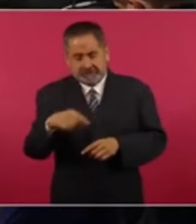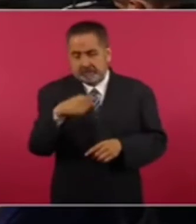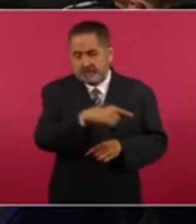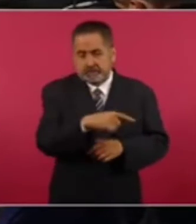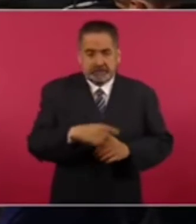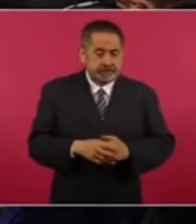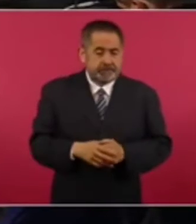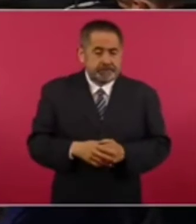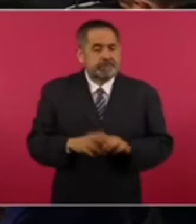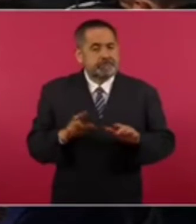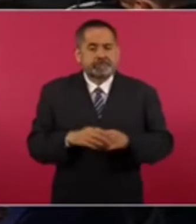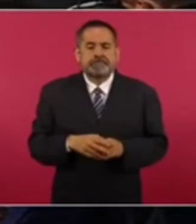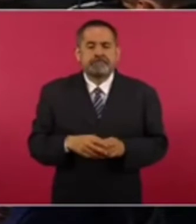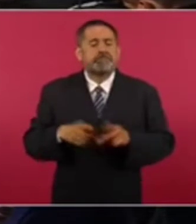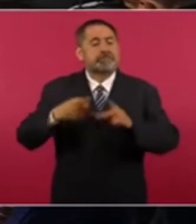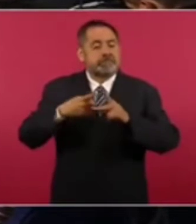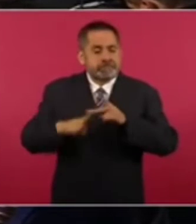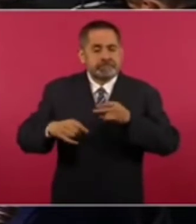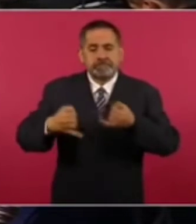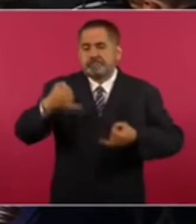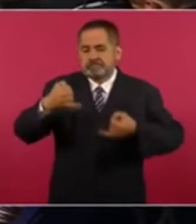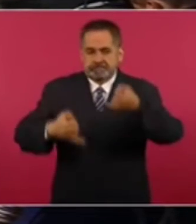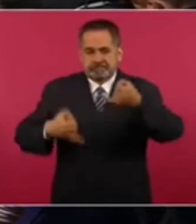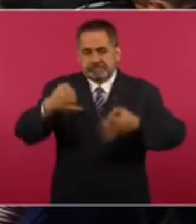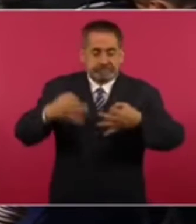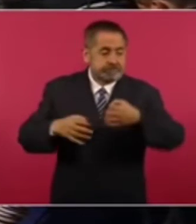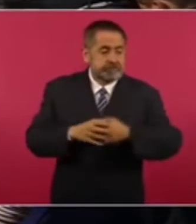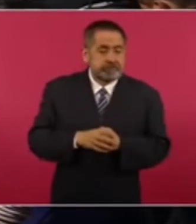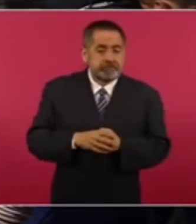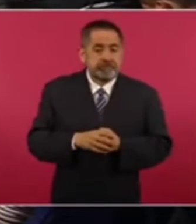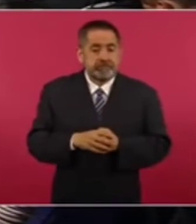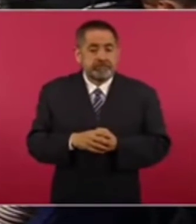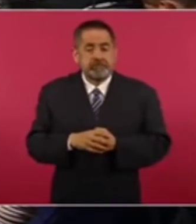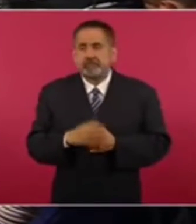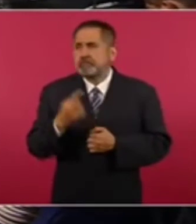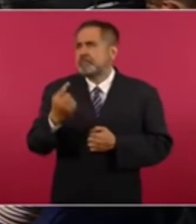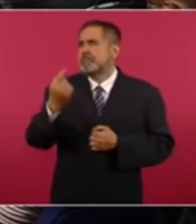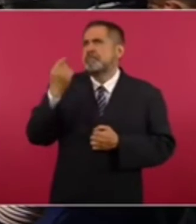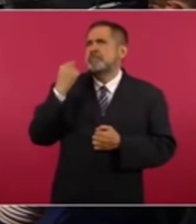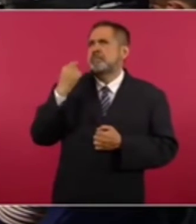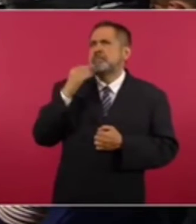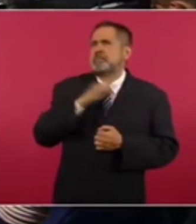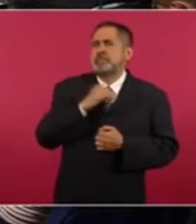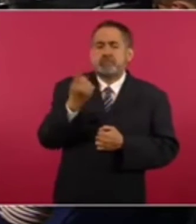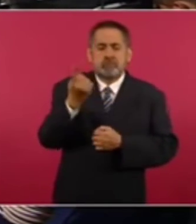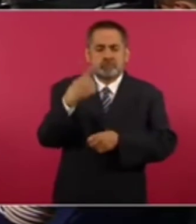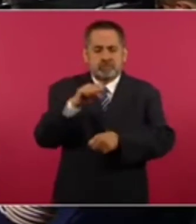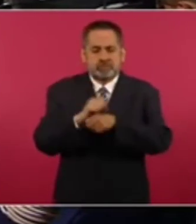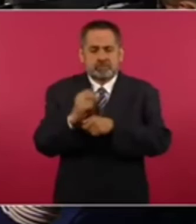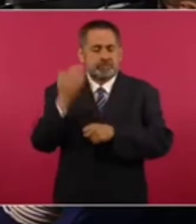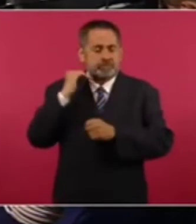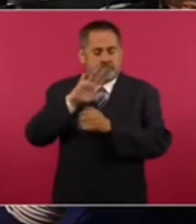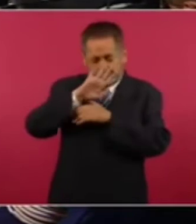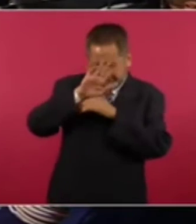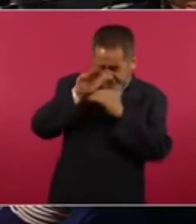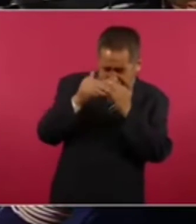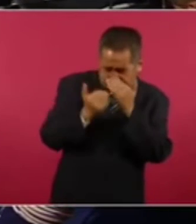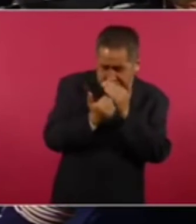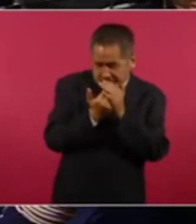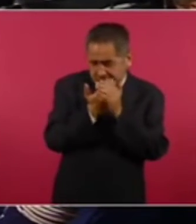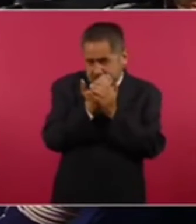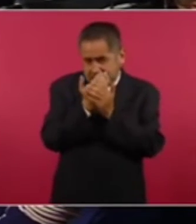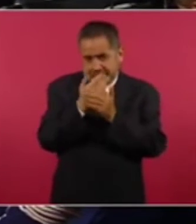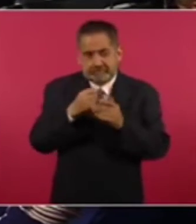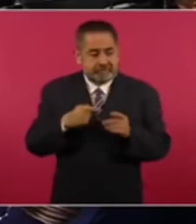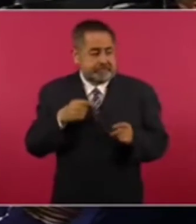Y empieza el juicio y en la madrugada de hace una semana